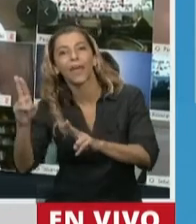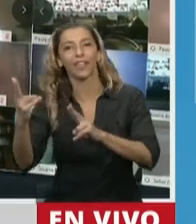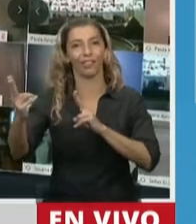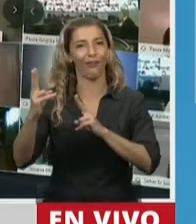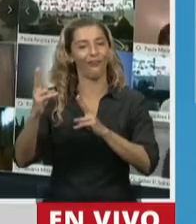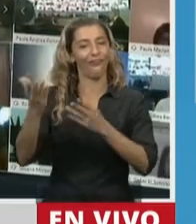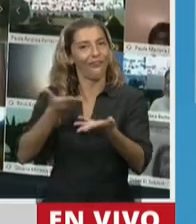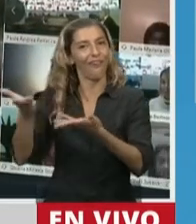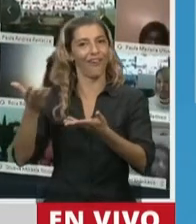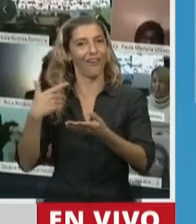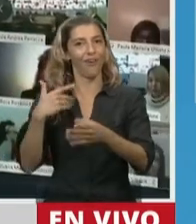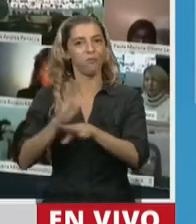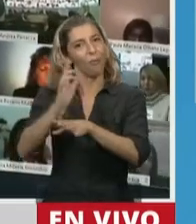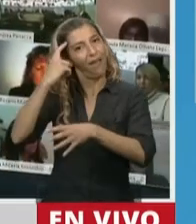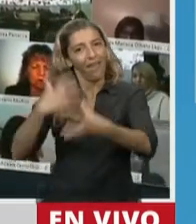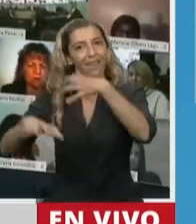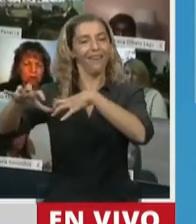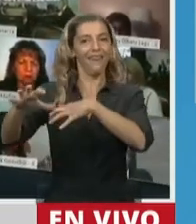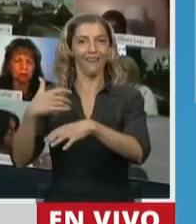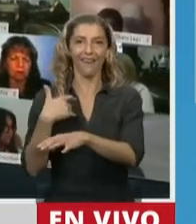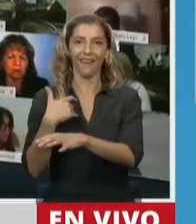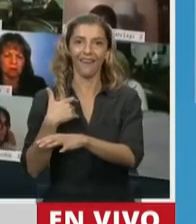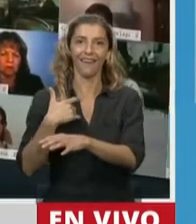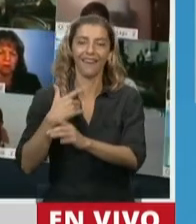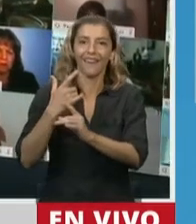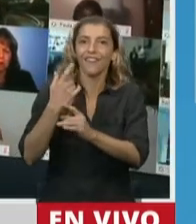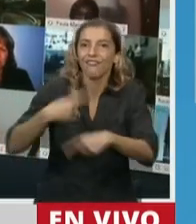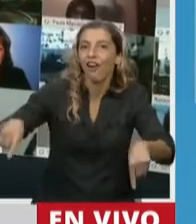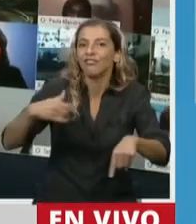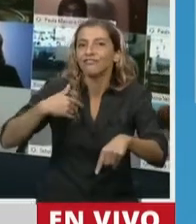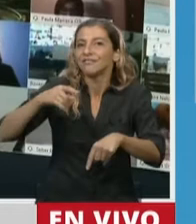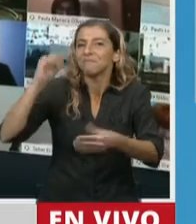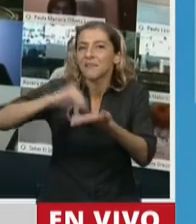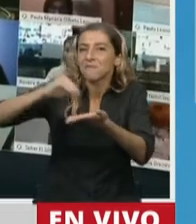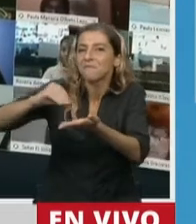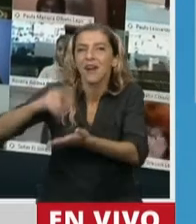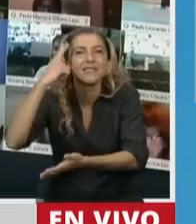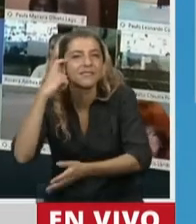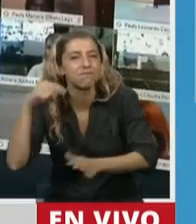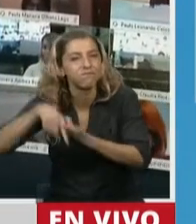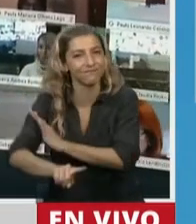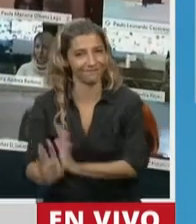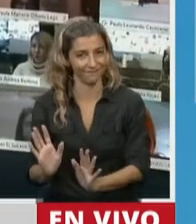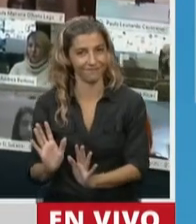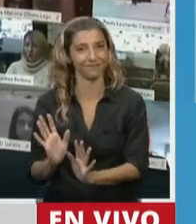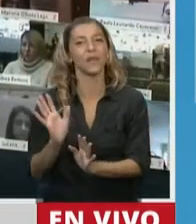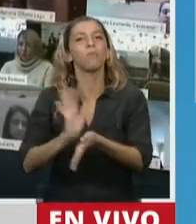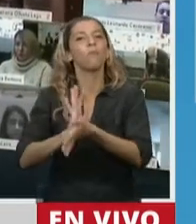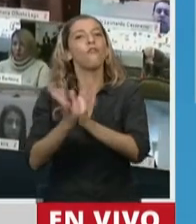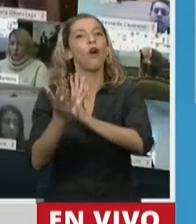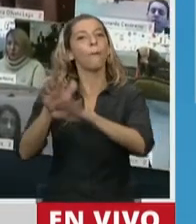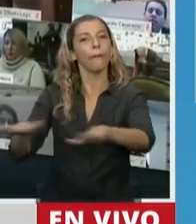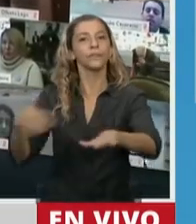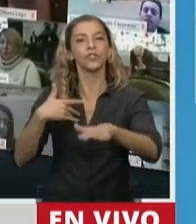escuela implica salir de lo privado, salir del hogar, ampliar el horizonte,